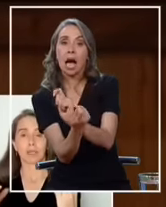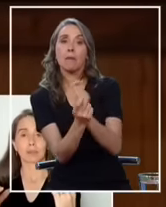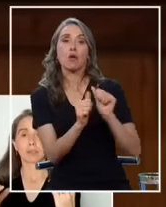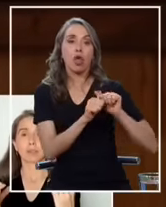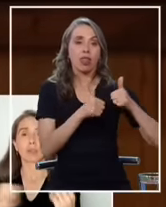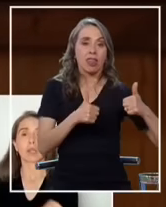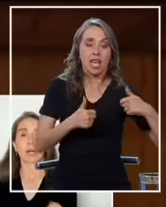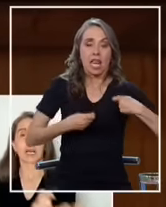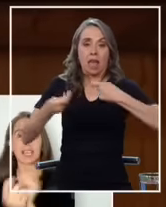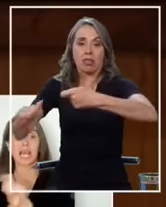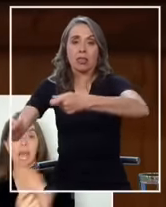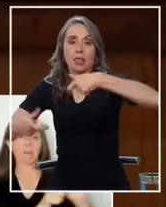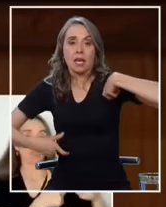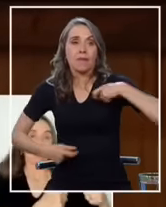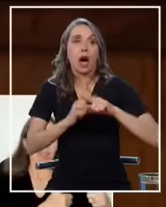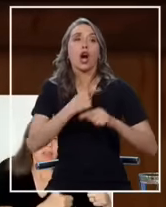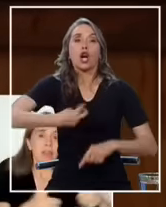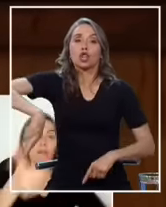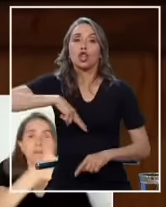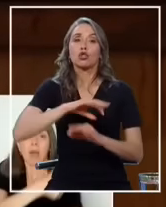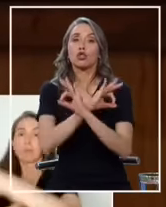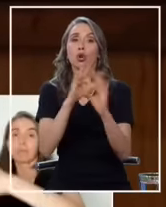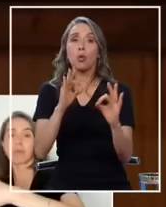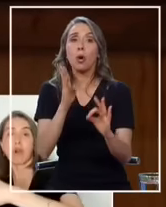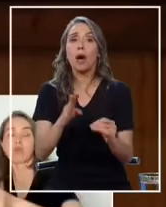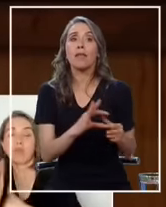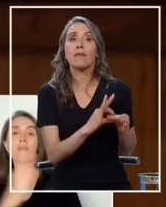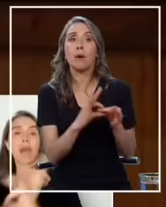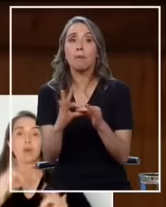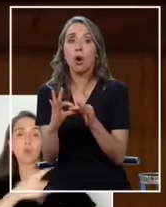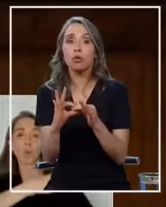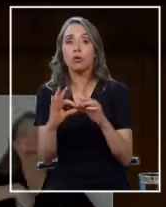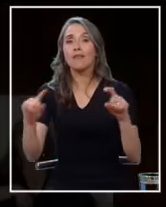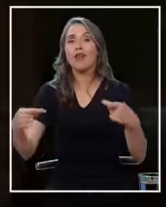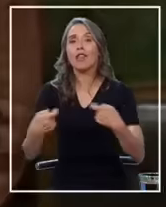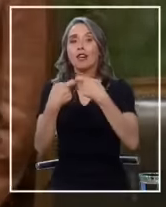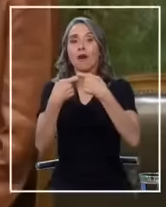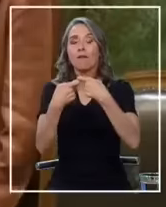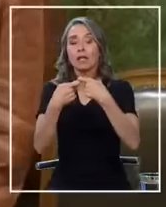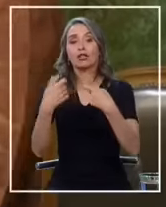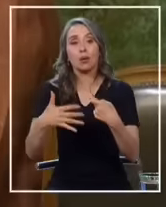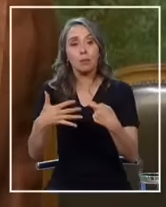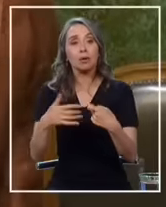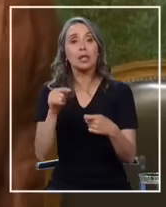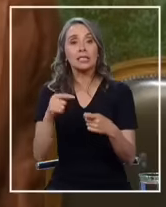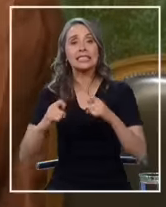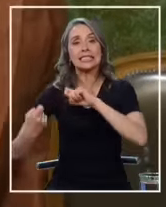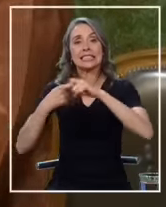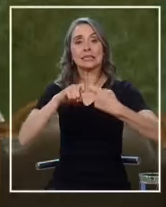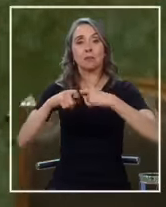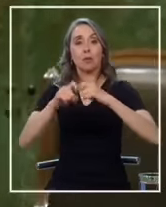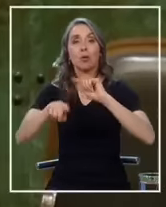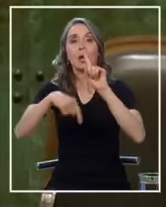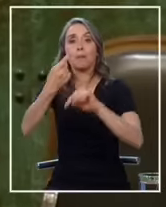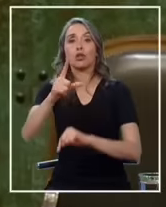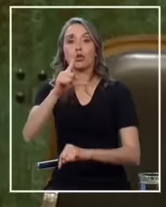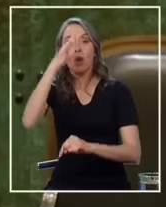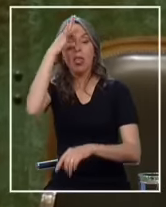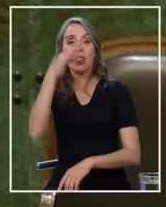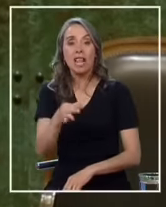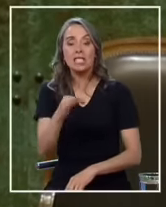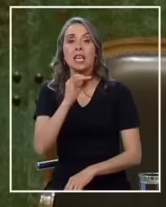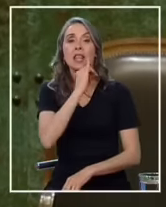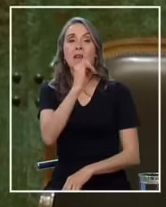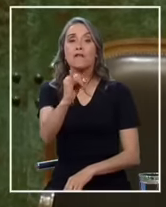mesa y otra, entre nosotros, nunca debiera ser un motivo de conflicto relevante. El resultado de esta pugna se definirá el próximo lunes, cuando